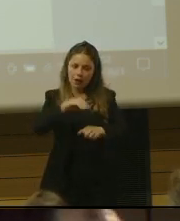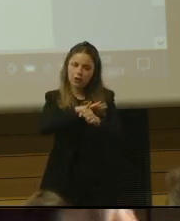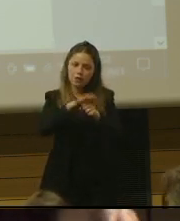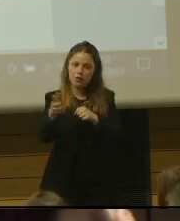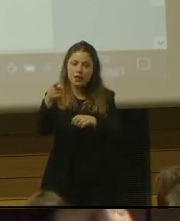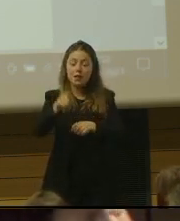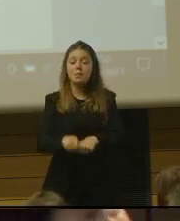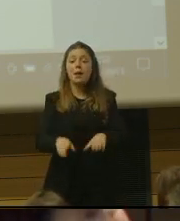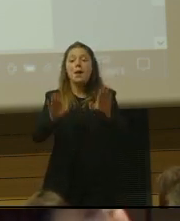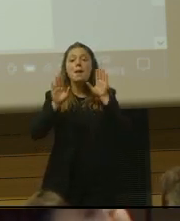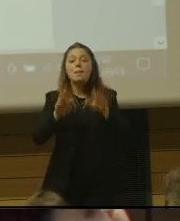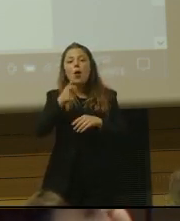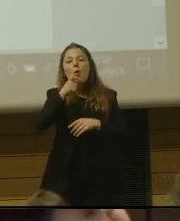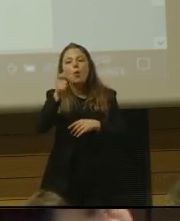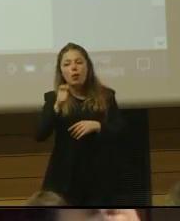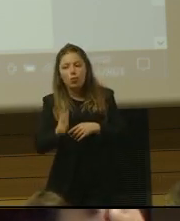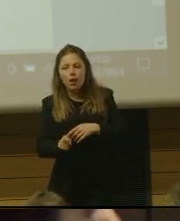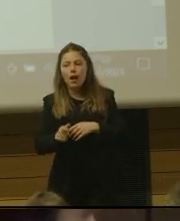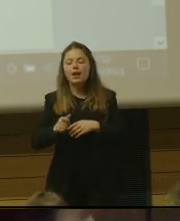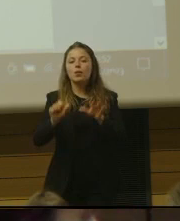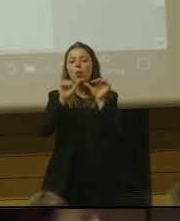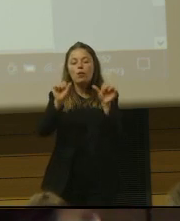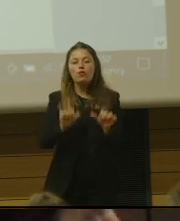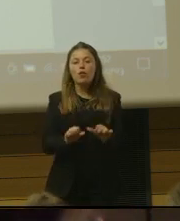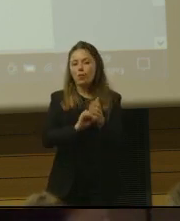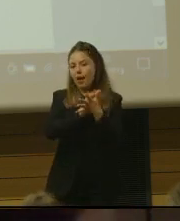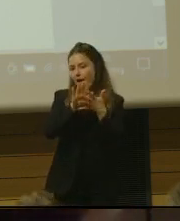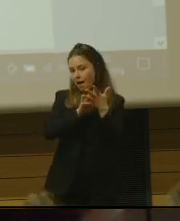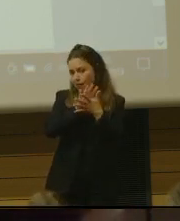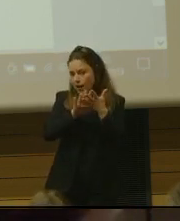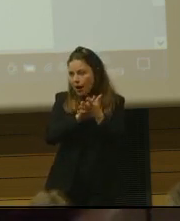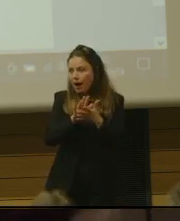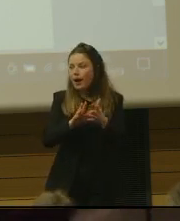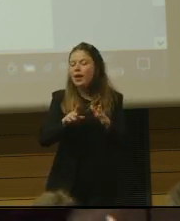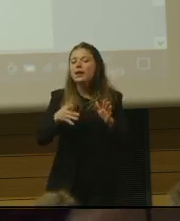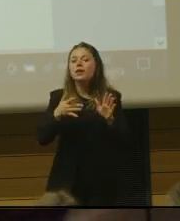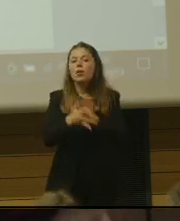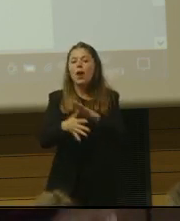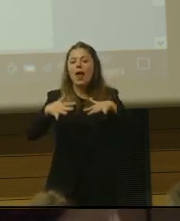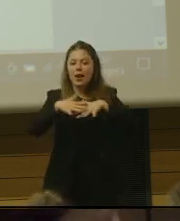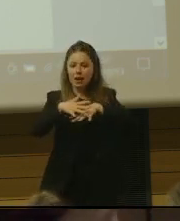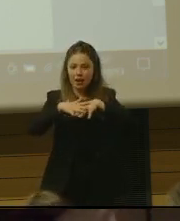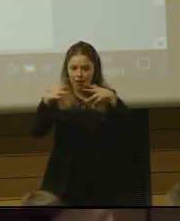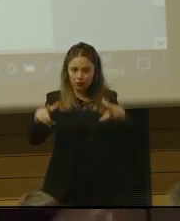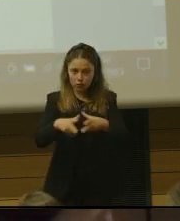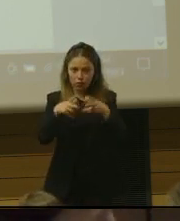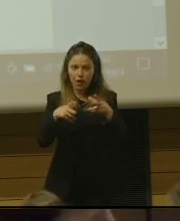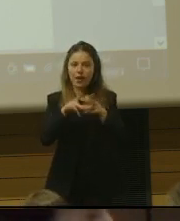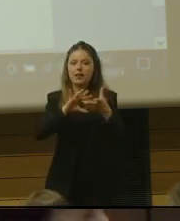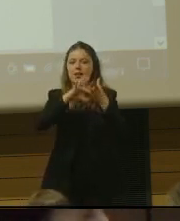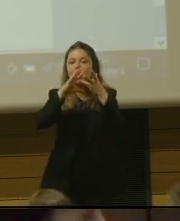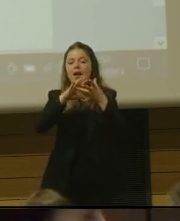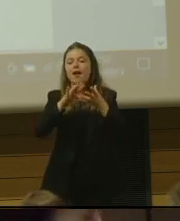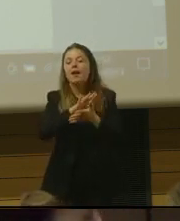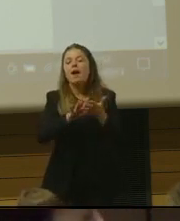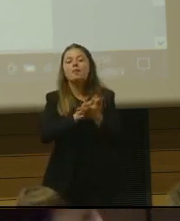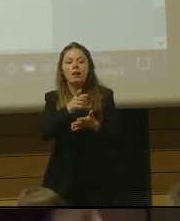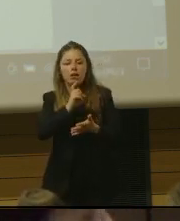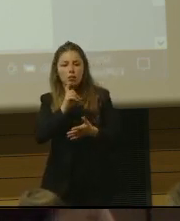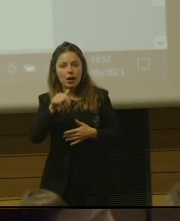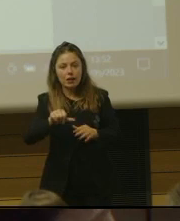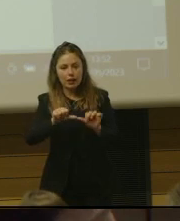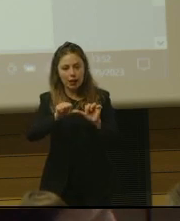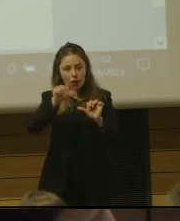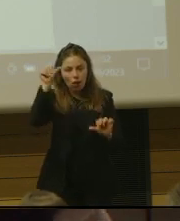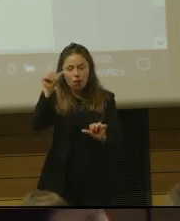quizás también nuestro vocabulario y nuestra manera de llegar, ellos se mueven mucho por las redes. Bueno, pues aquí en Gijón